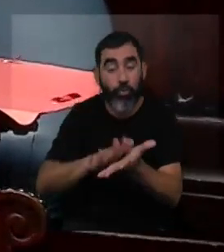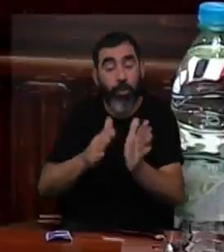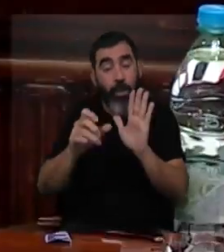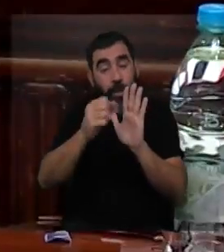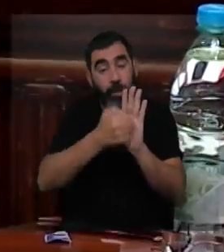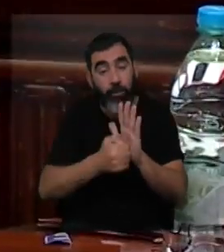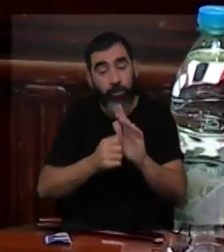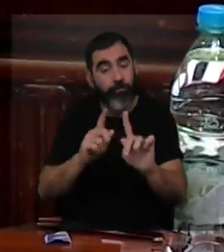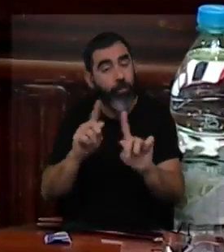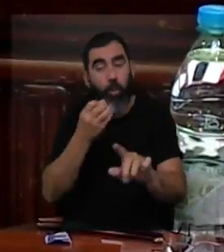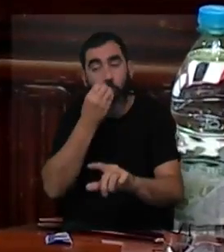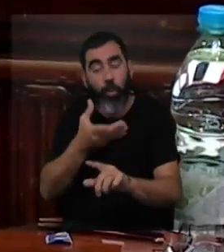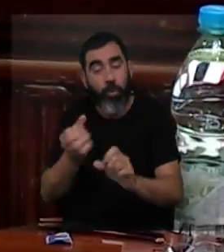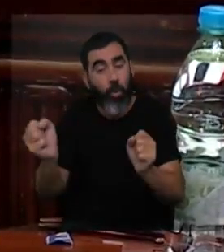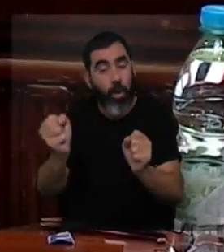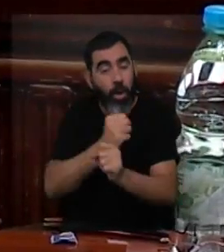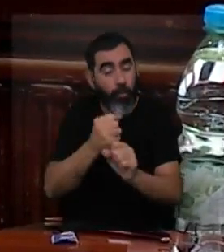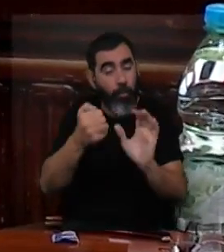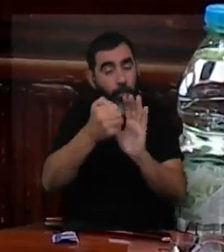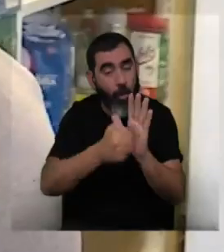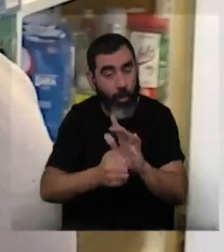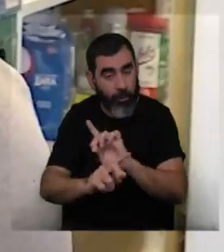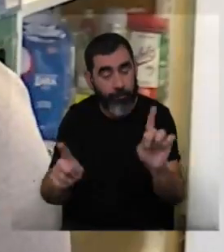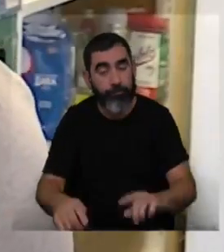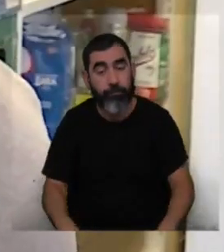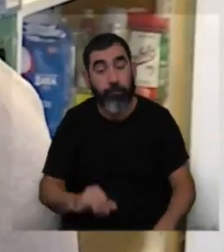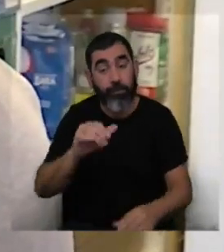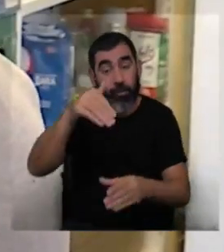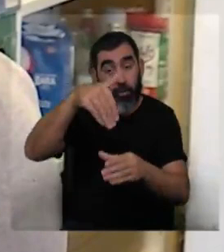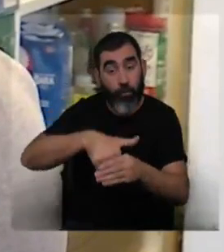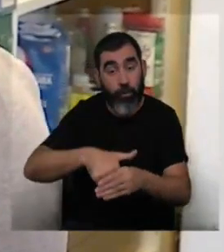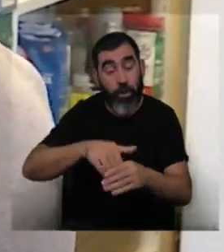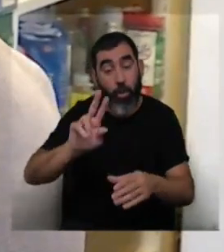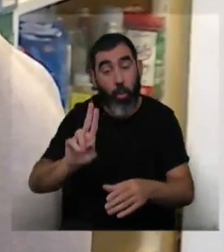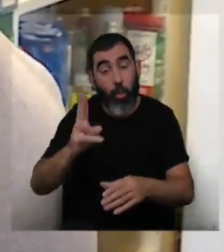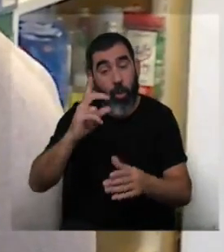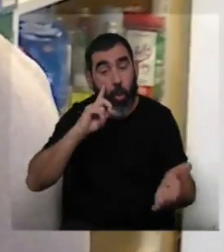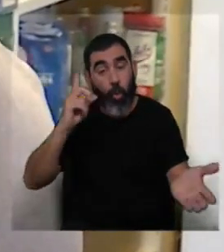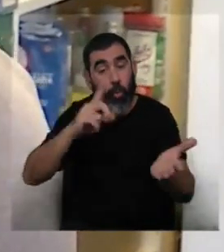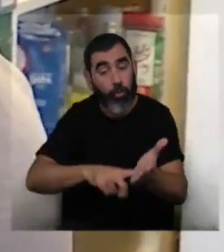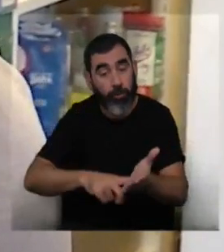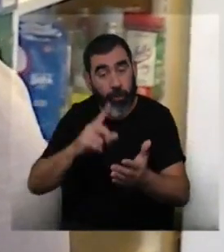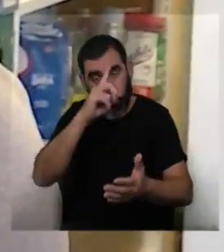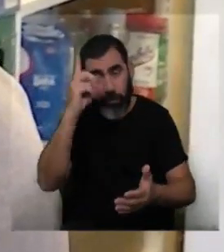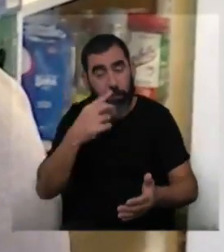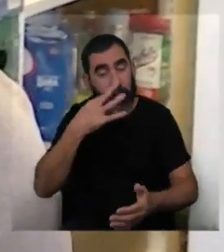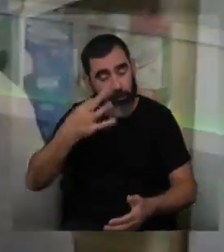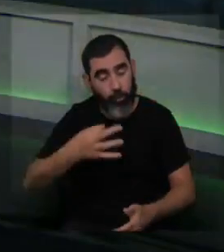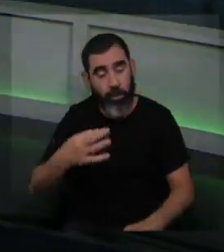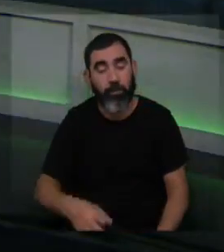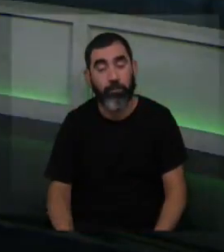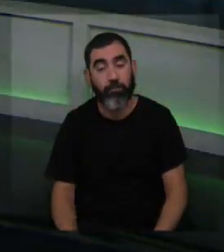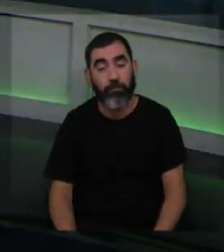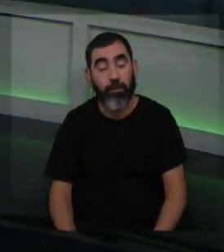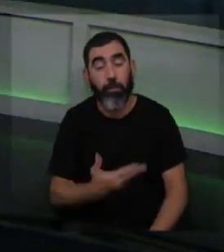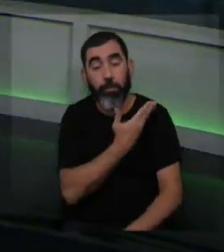sobre la no conveniencia de su votación. De votarse, seguramente Uruguay va a ser observado por eso.